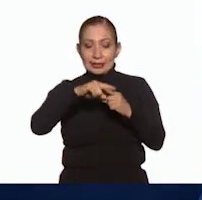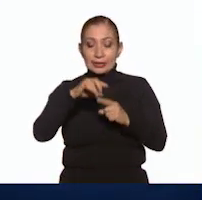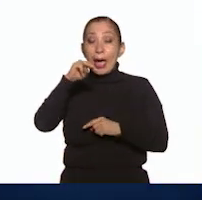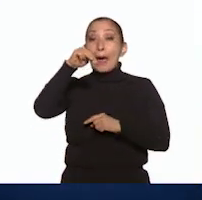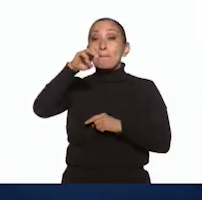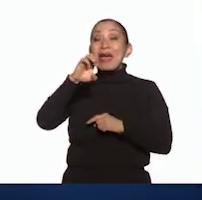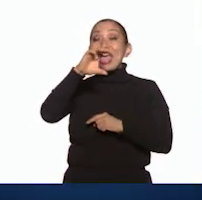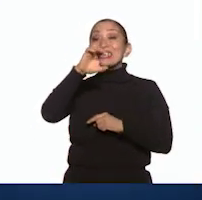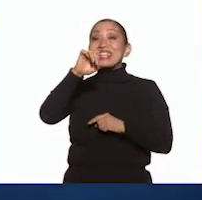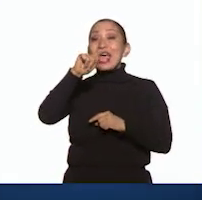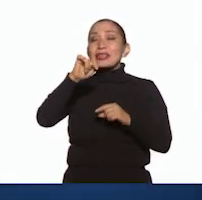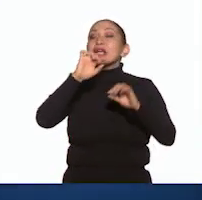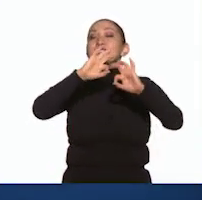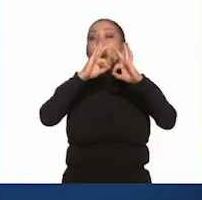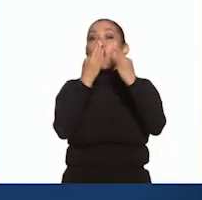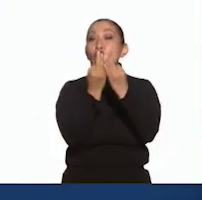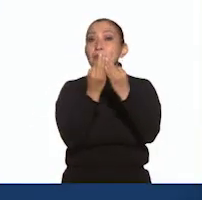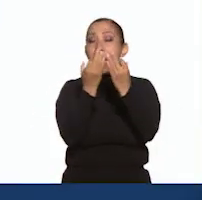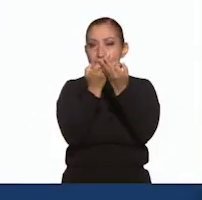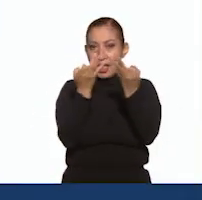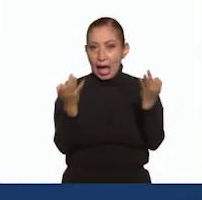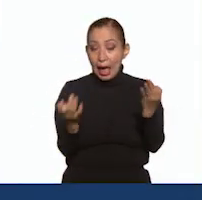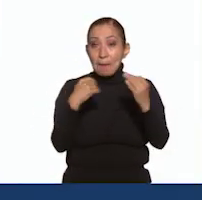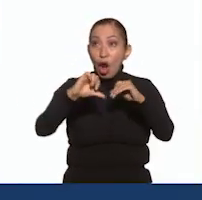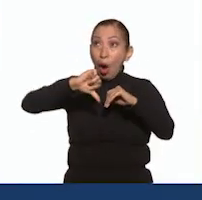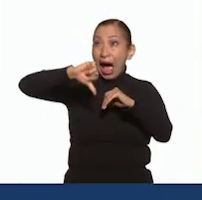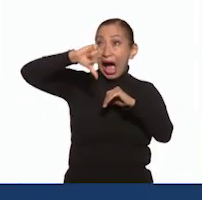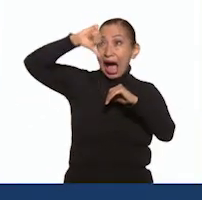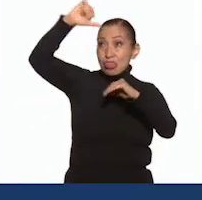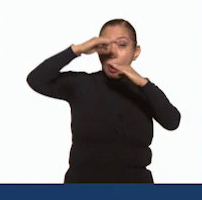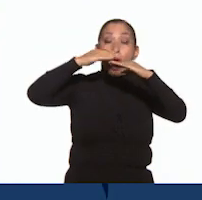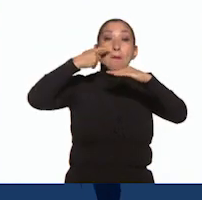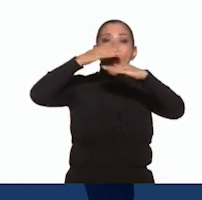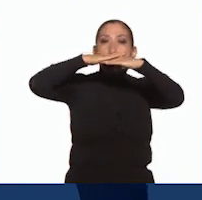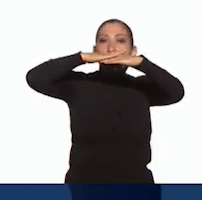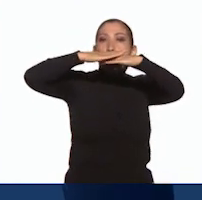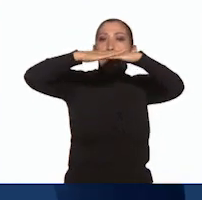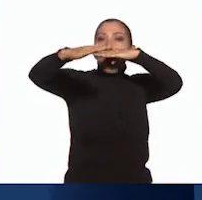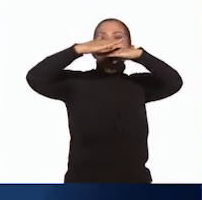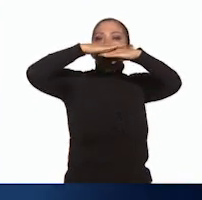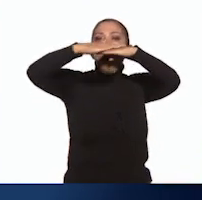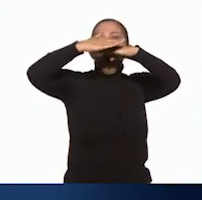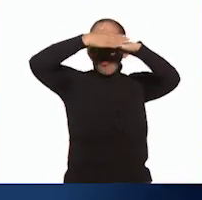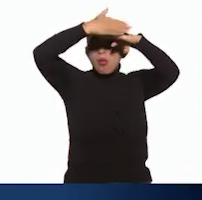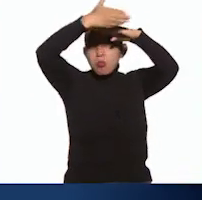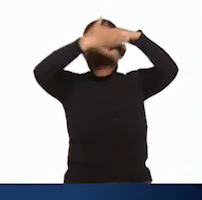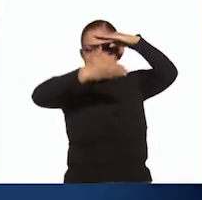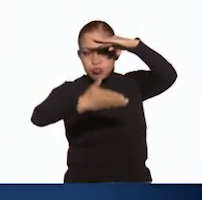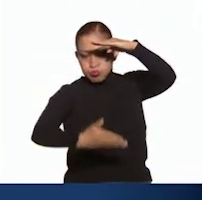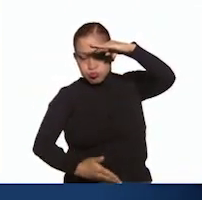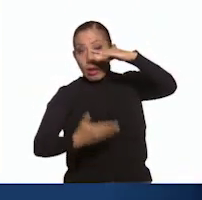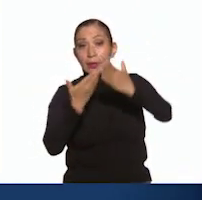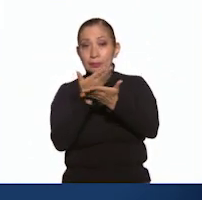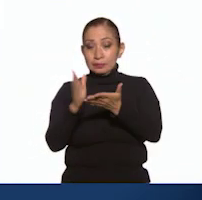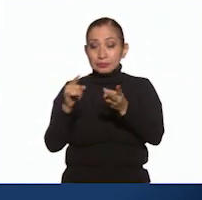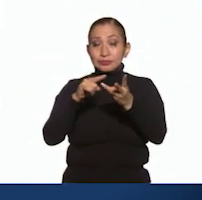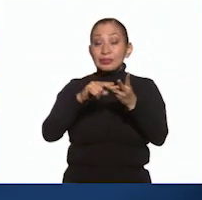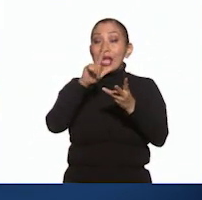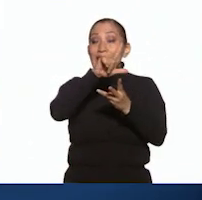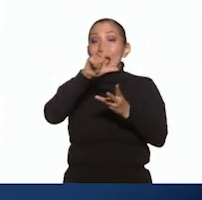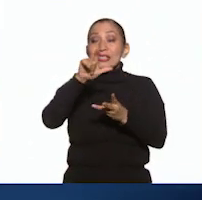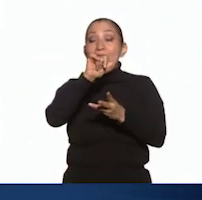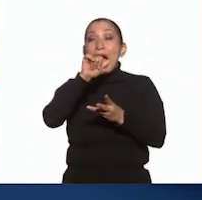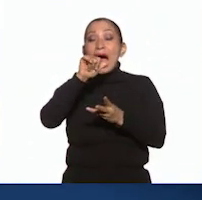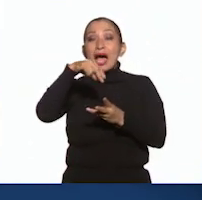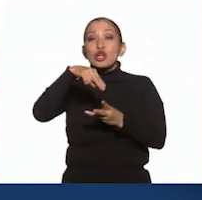mesetas también son formas del relieve elevado, pero son planas de su parte superior. Por su parte, las llanuras